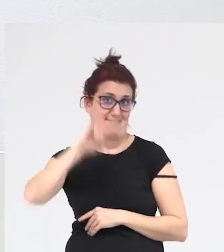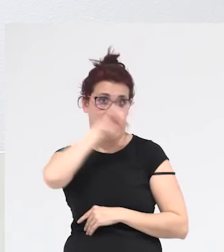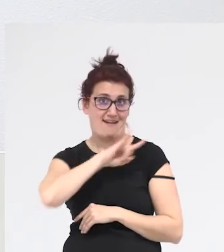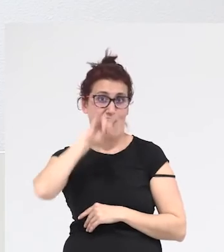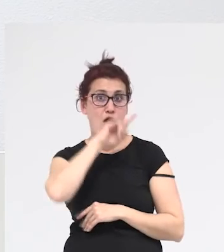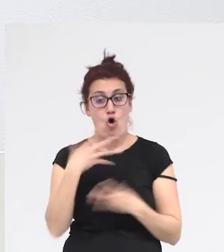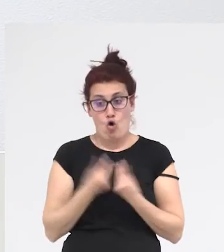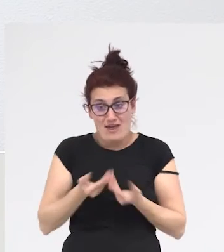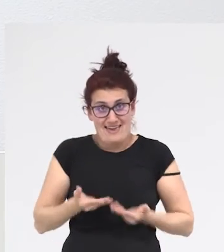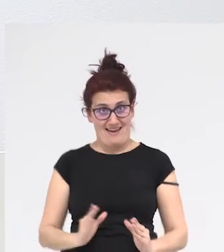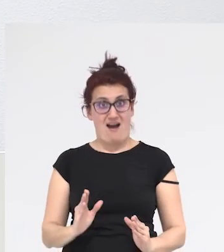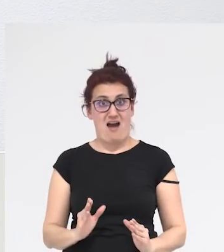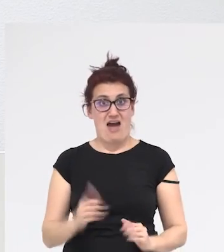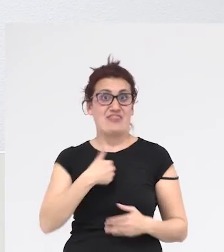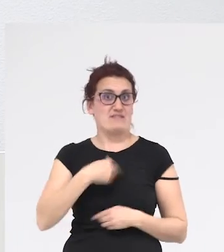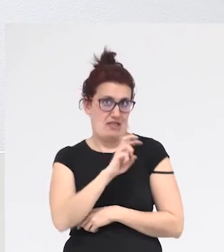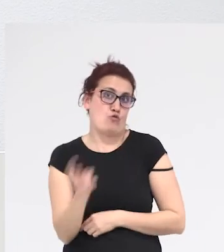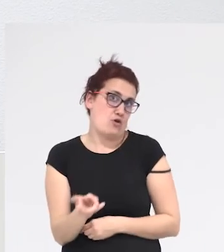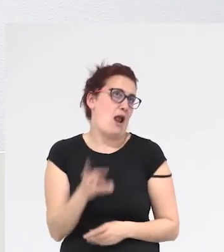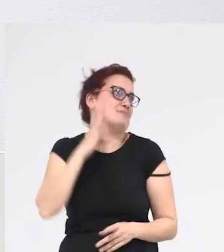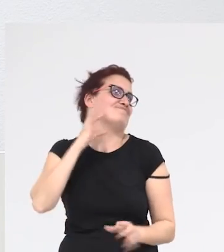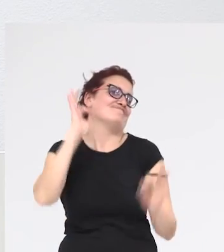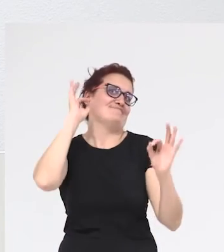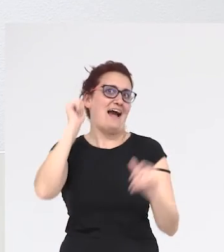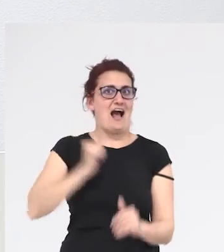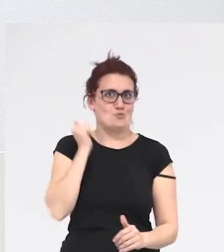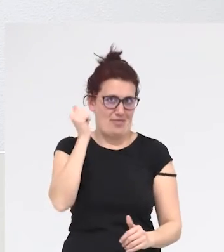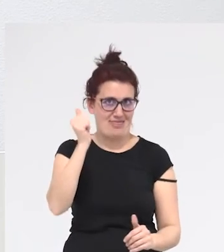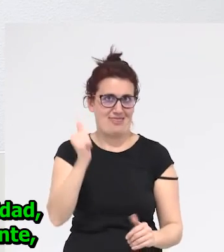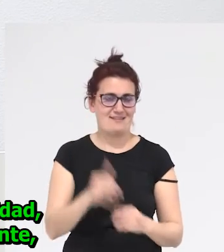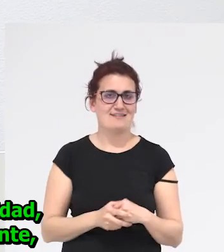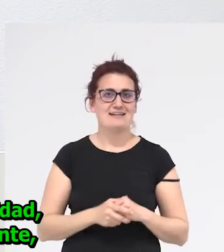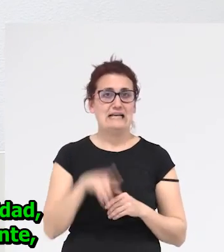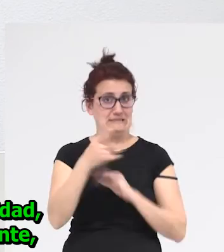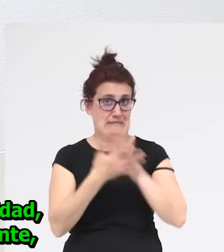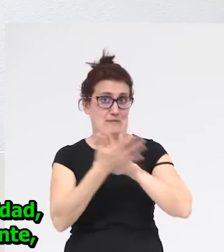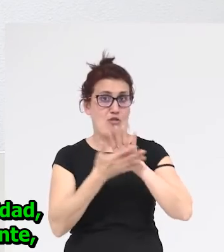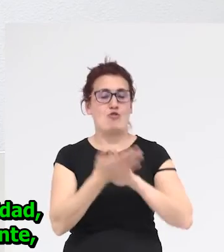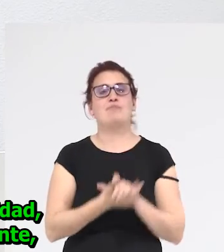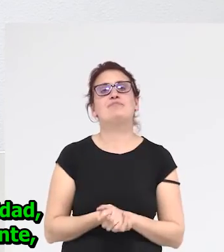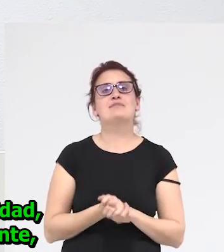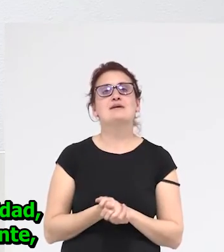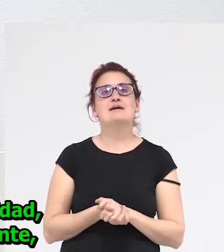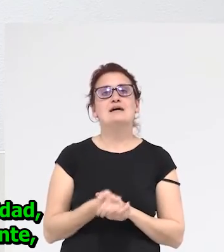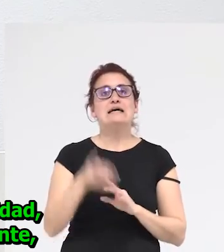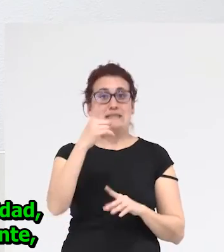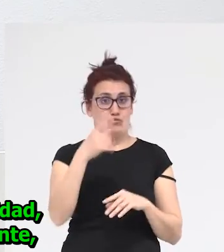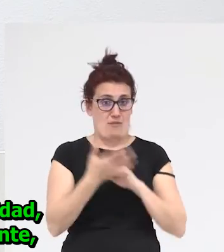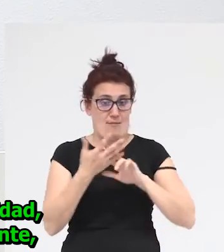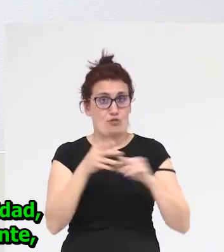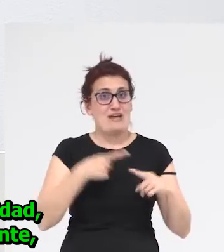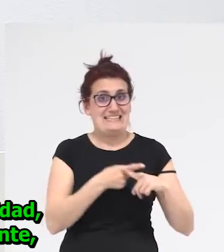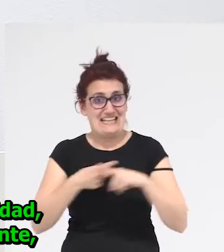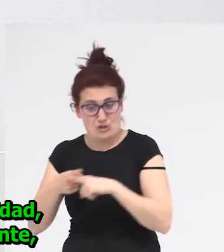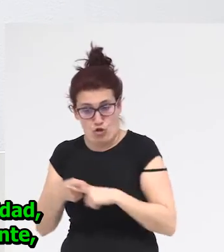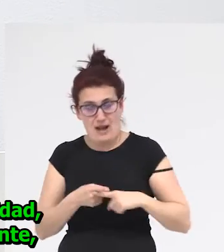su hija diversa funcional, justamente, ¿no? Y de eso estamos hablando. Estamos hablando de interseccionalidad, estamos